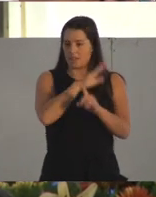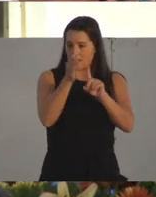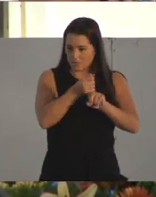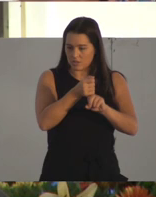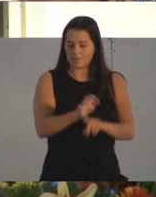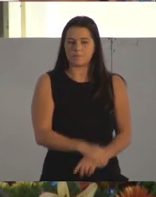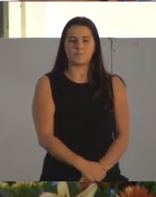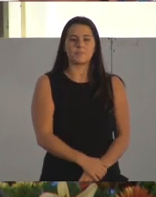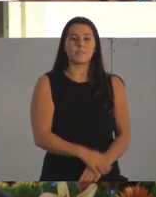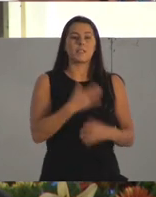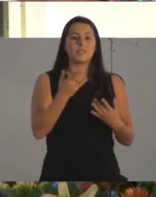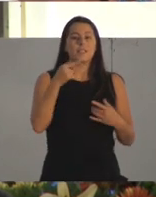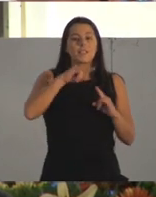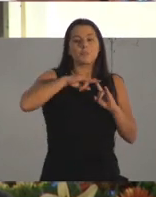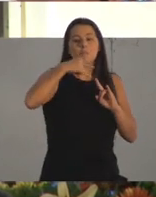Y es frecuente que